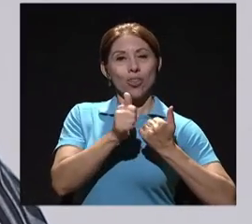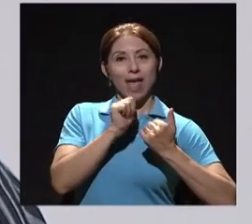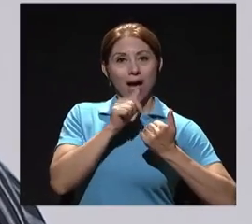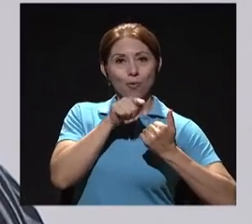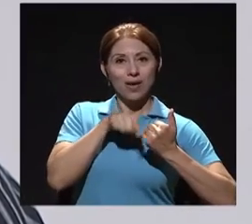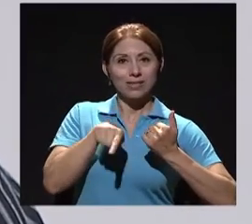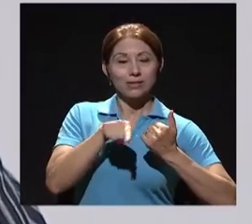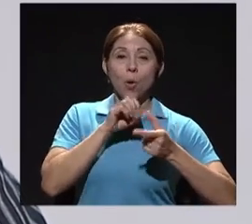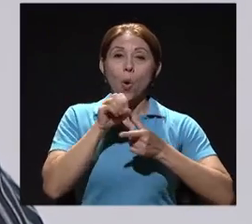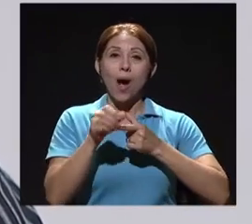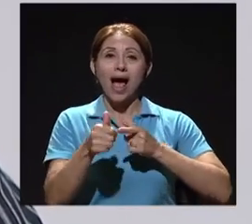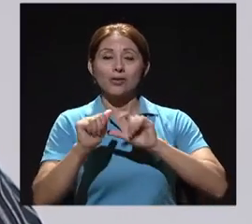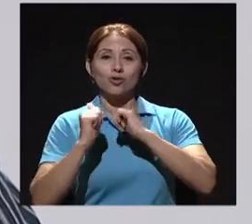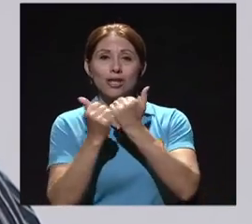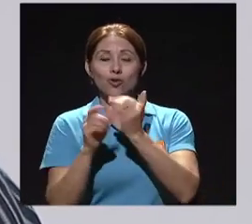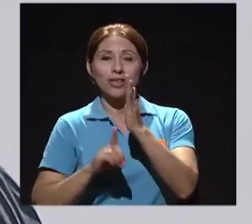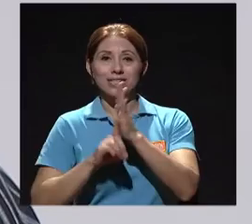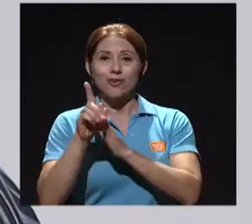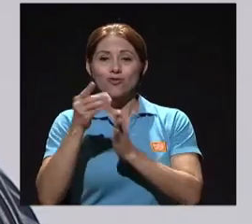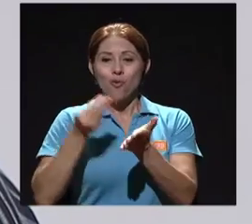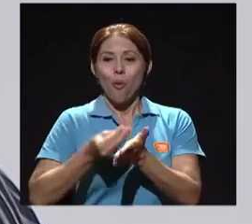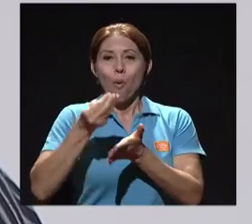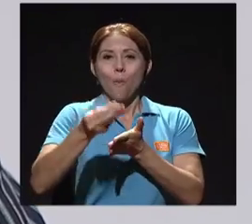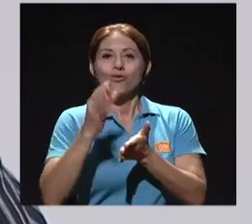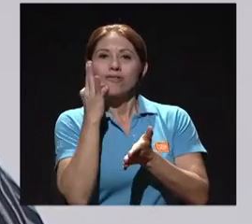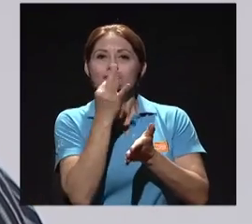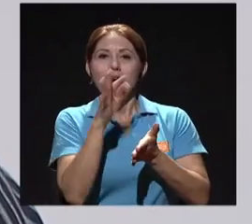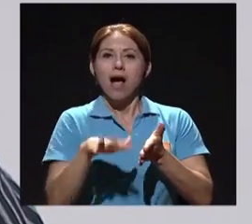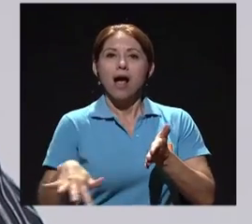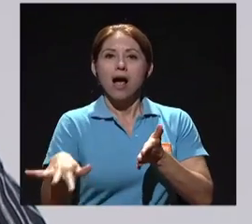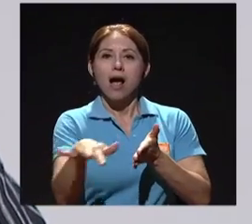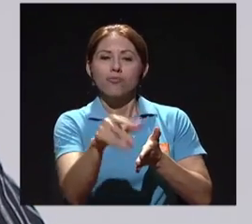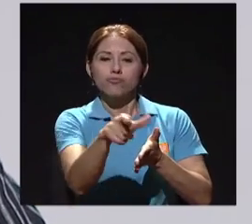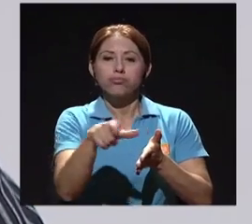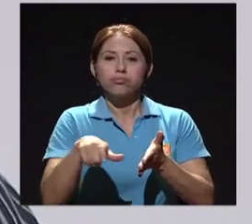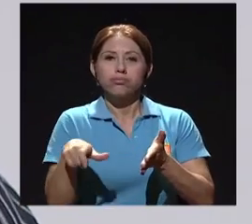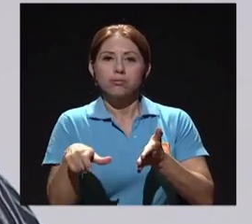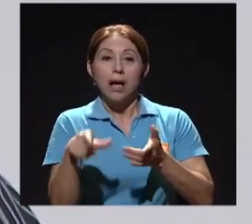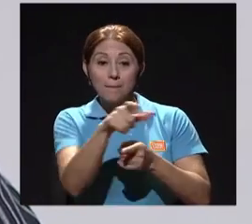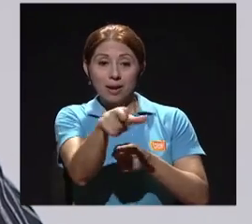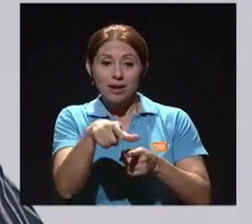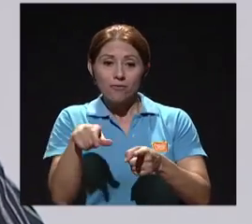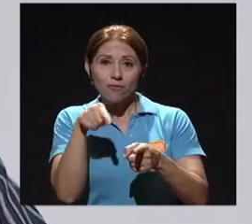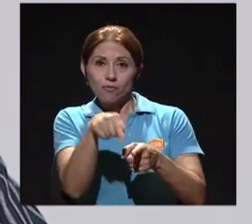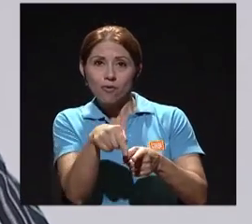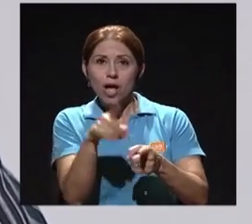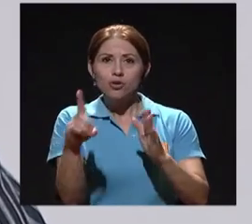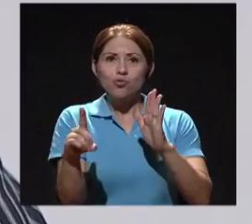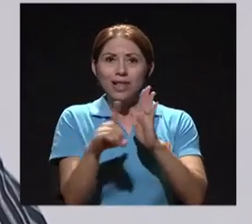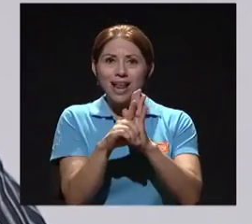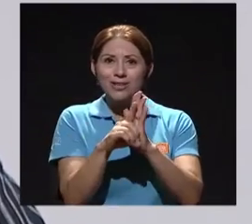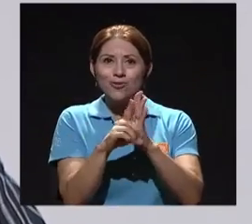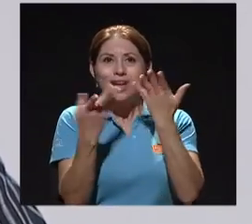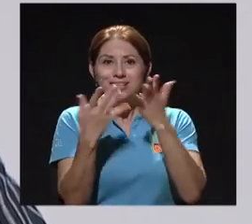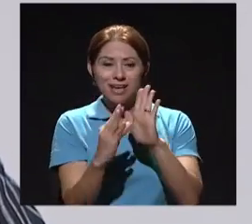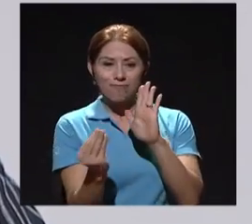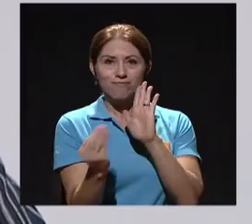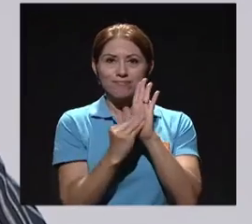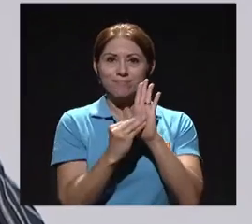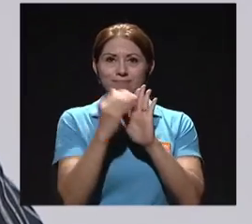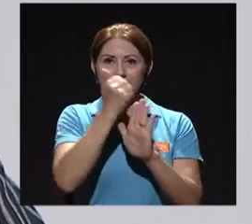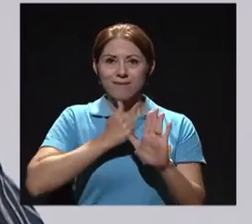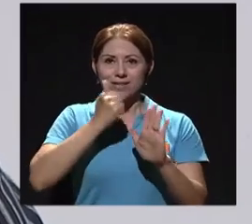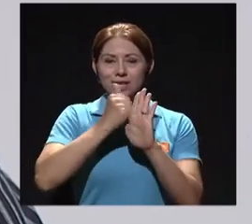analizarla a través de la asociación de desarrollo para que el recurso hídrico sea un derecho pero como derecho lógicamente un derecho humano consagrado